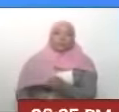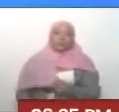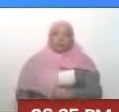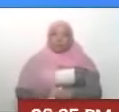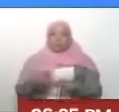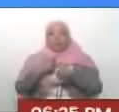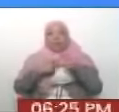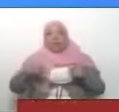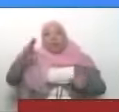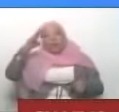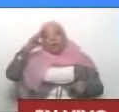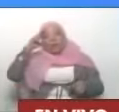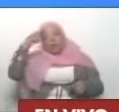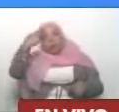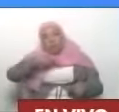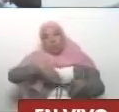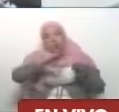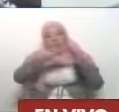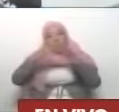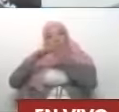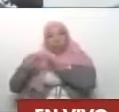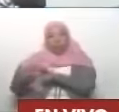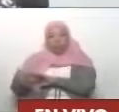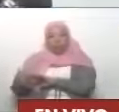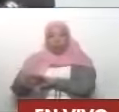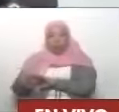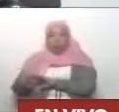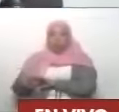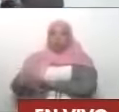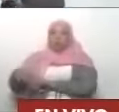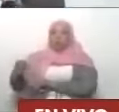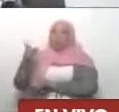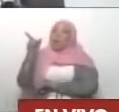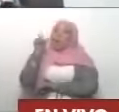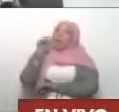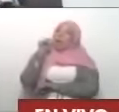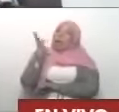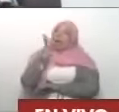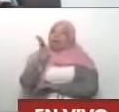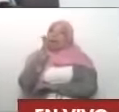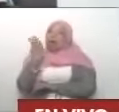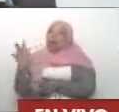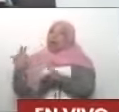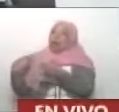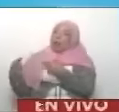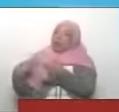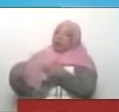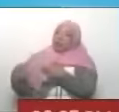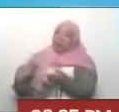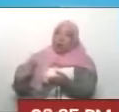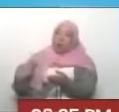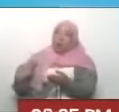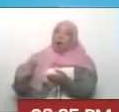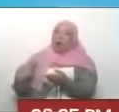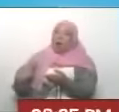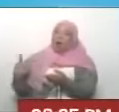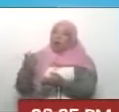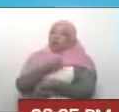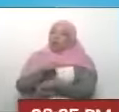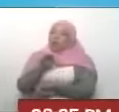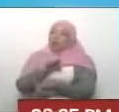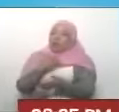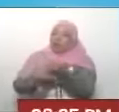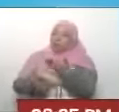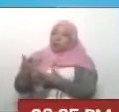la memoria individual es una memoria colectiva. Es decir, cuando usted habla de su padre y habla de la vinculación que tiene, es una vinculación social.